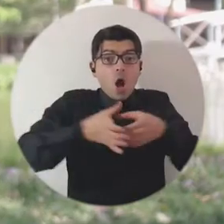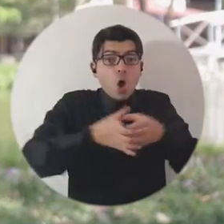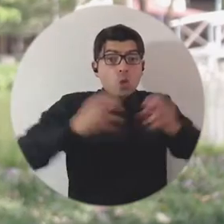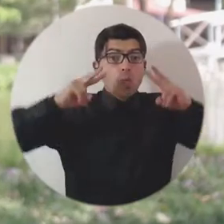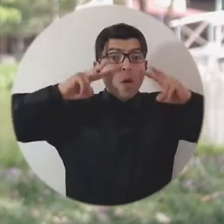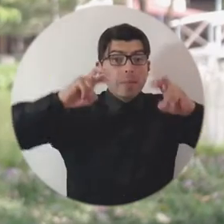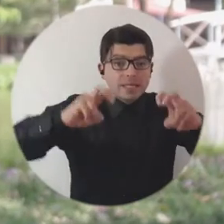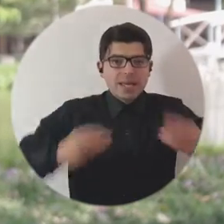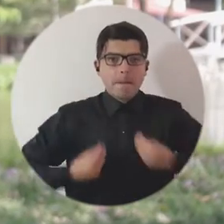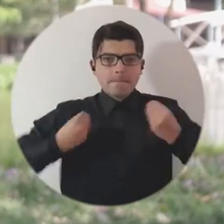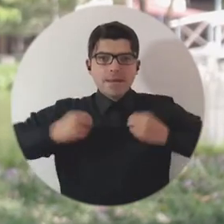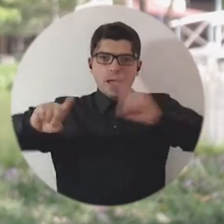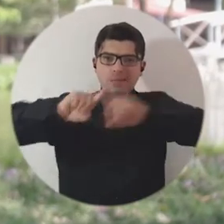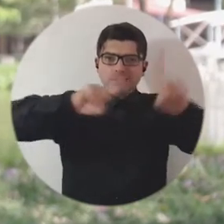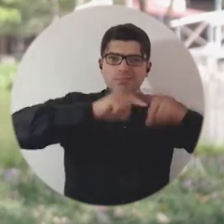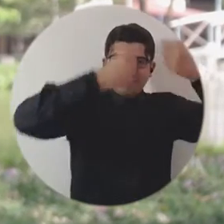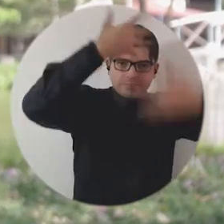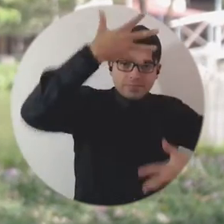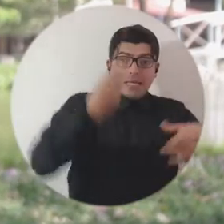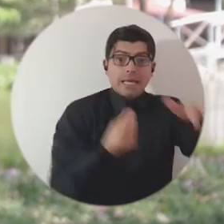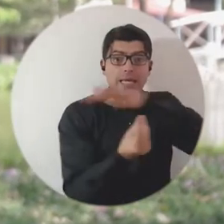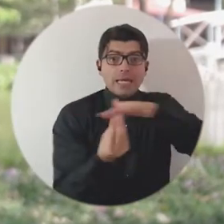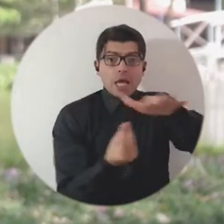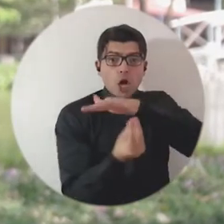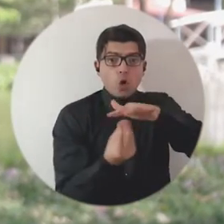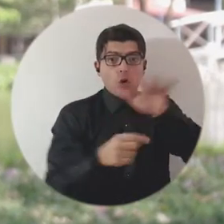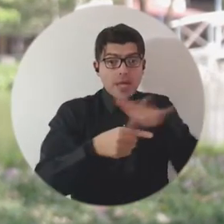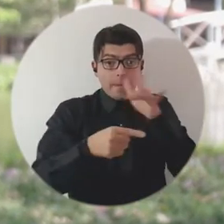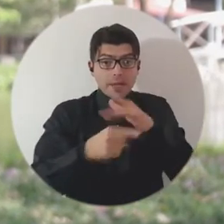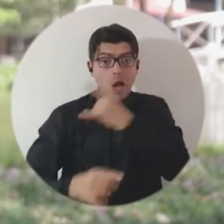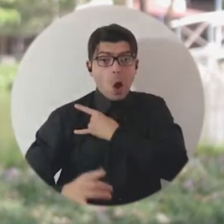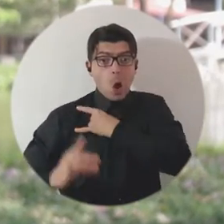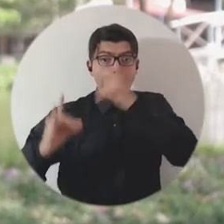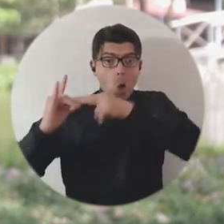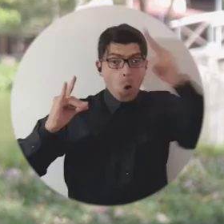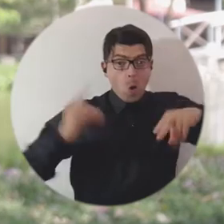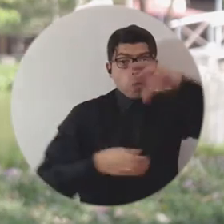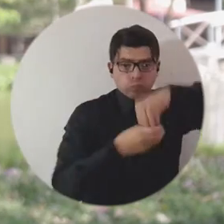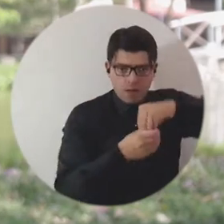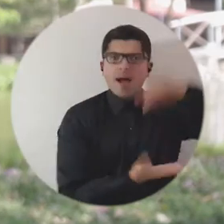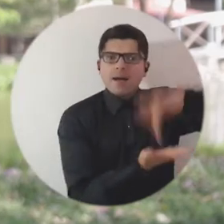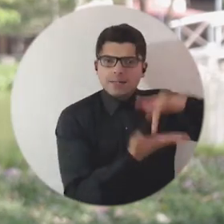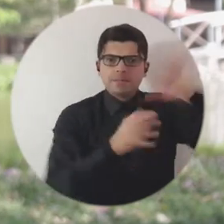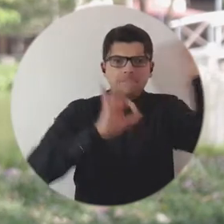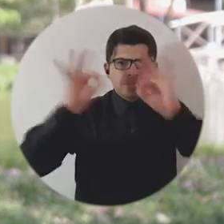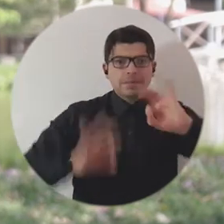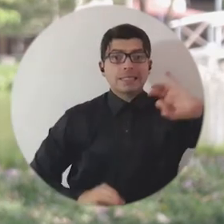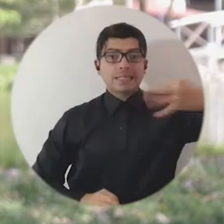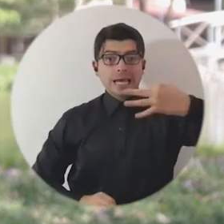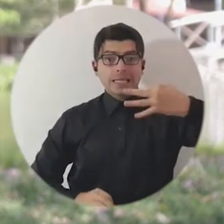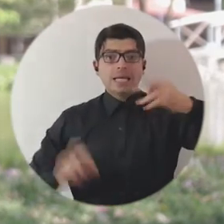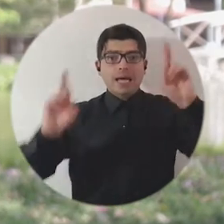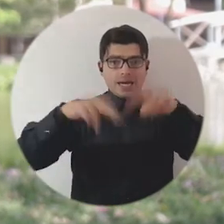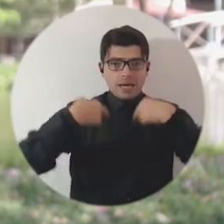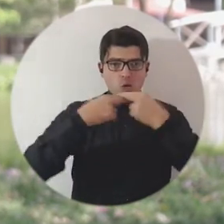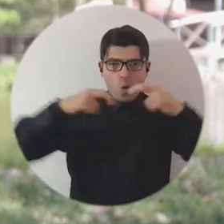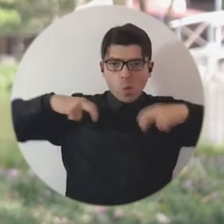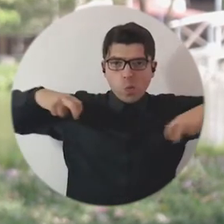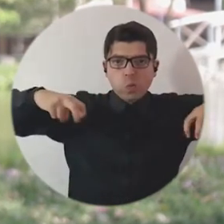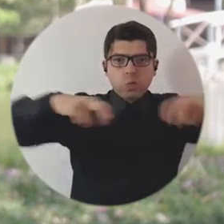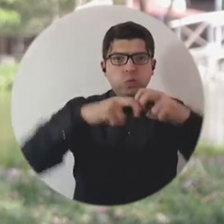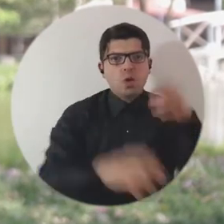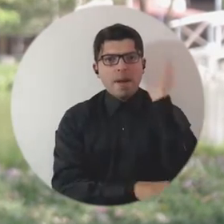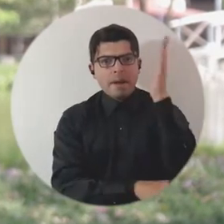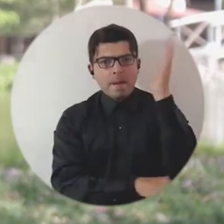El Grupo de Investigación en Biodiversidad y Ecología Aplicada de la Universidad del Magdalena participa en la organización del Tercer Simposio de Ciencias para